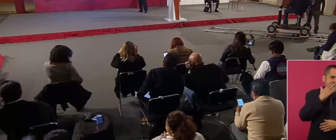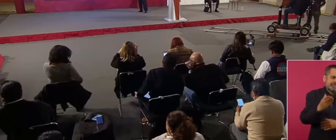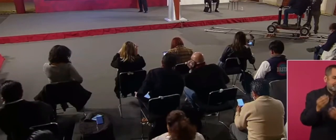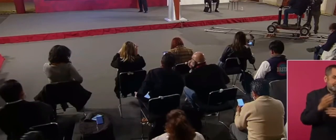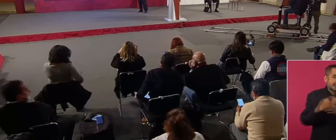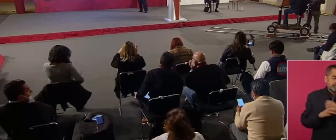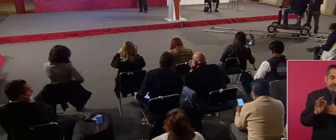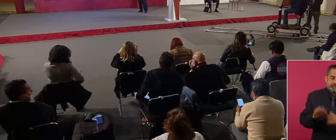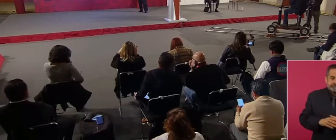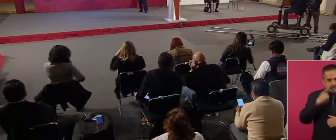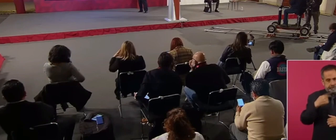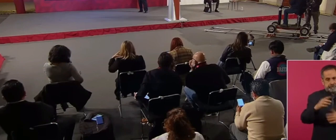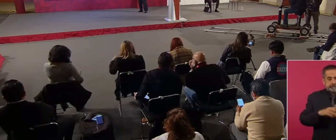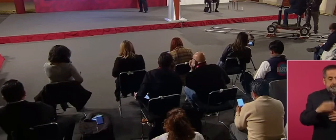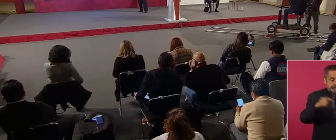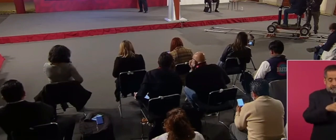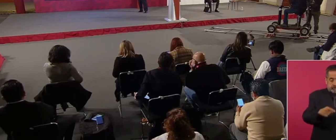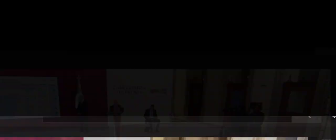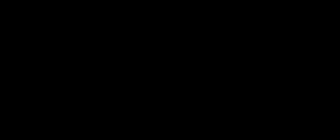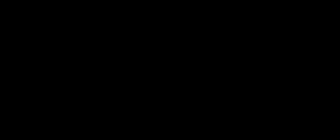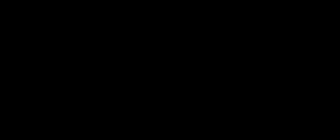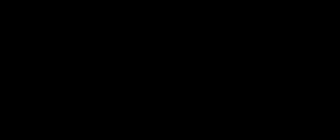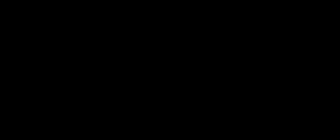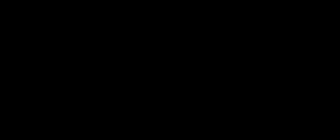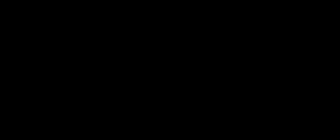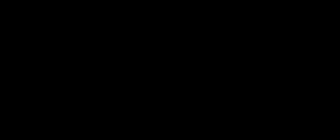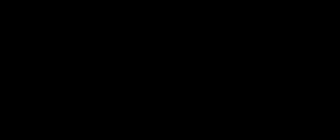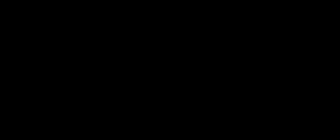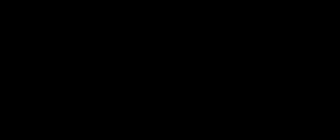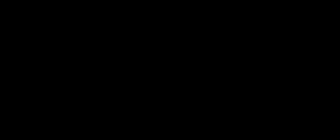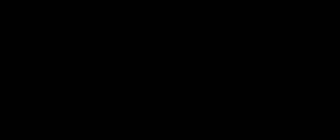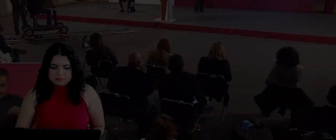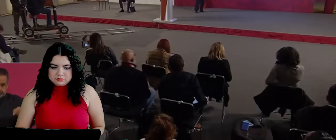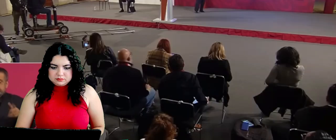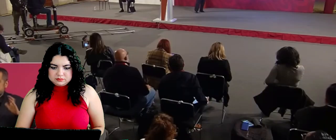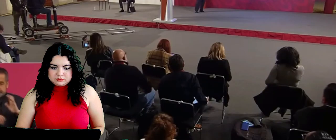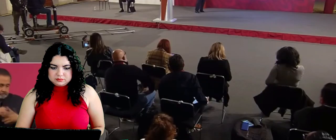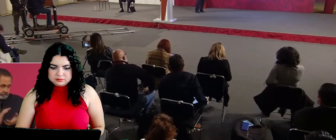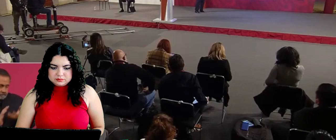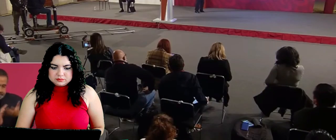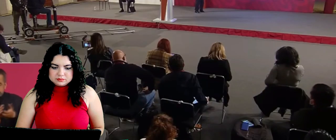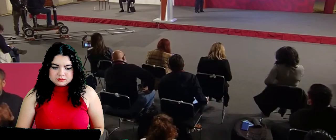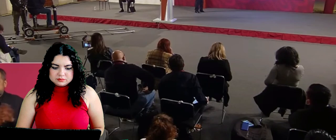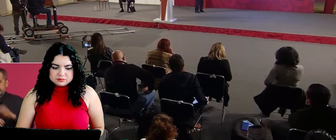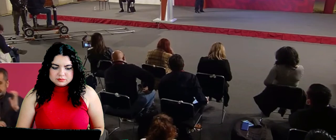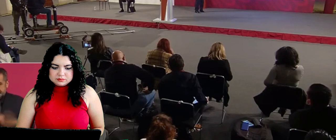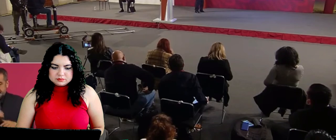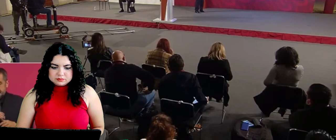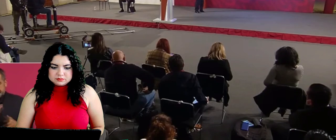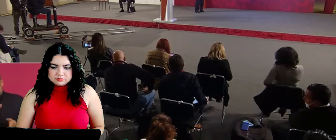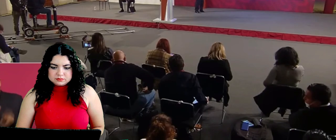Como ya se ha dado cuenta, en el tramo 1, 2 y 3 se ha concluido con las excavaciones del